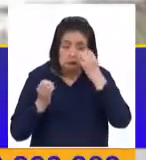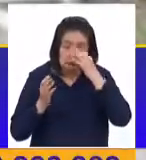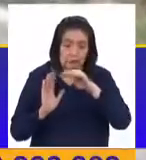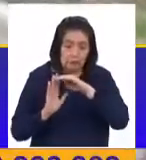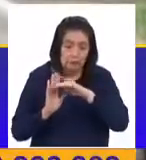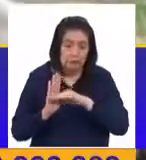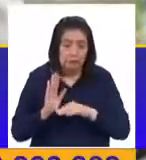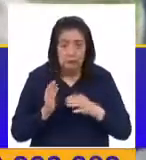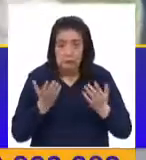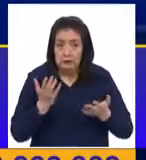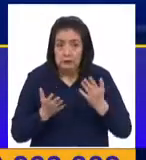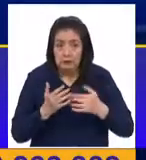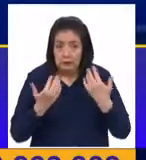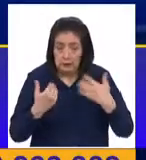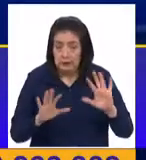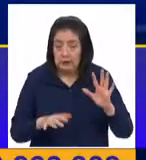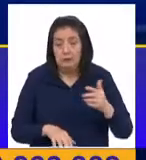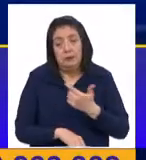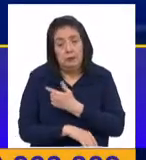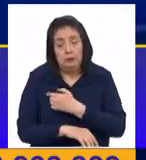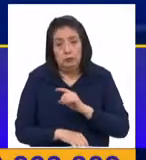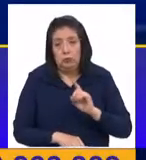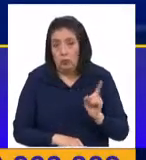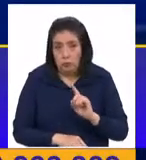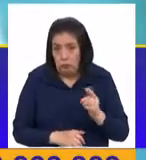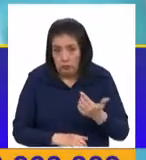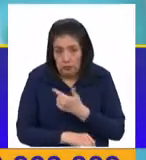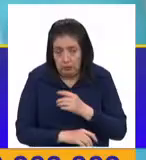el caso hayan sido inmunizados o no.